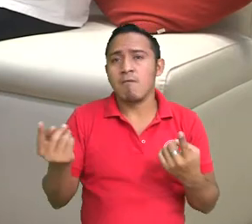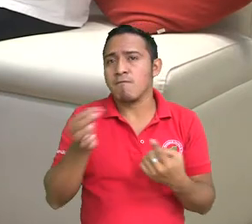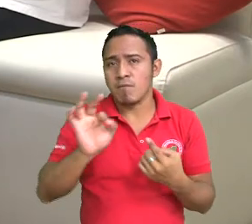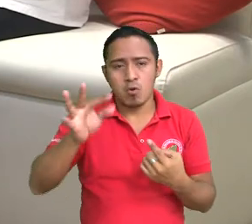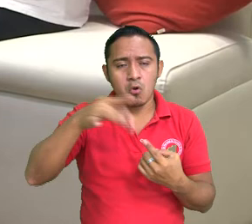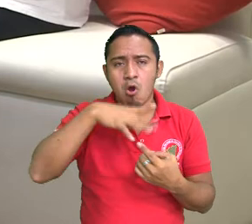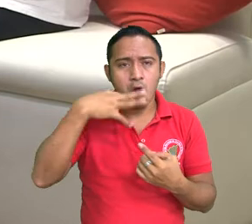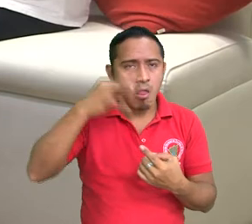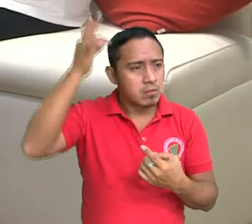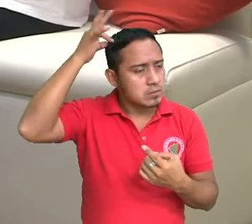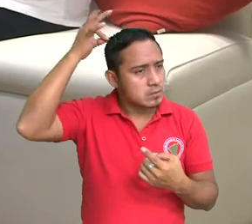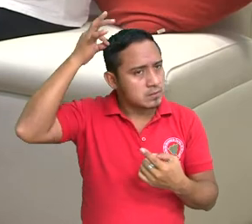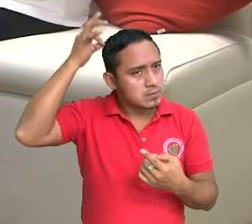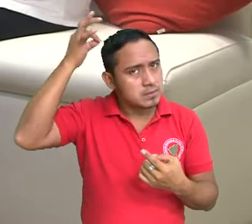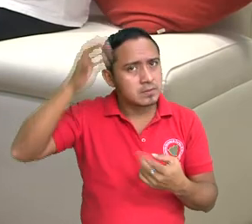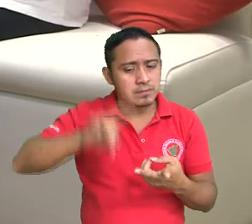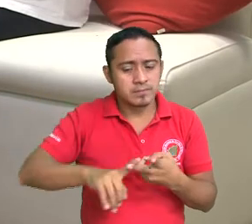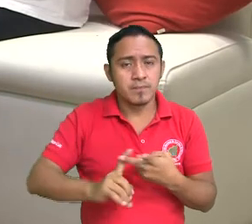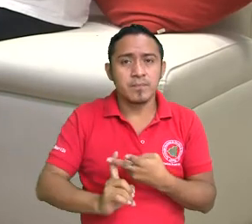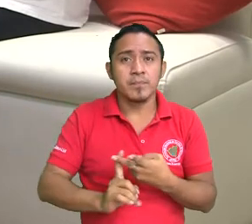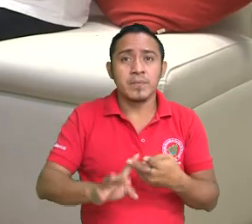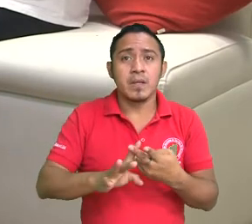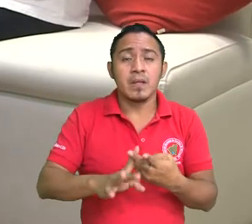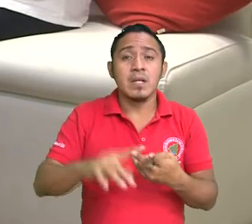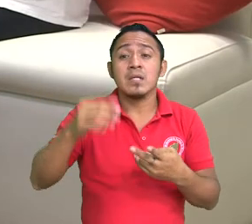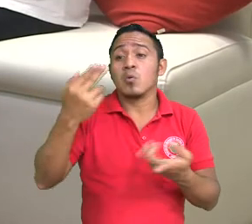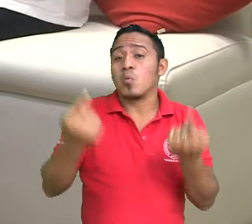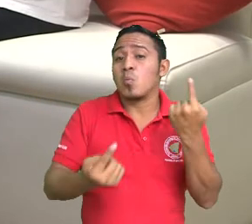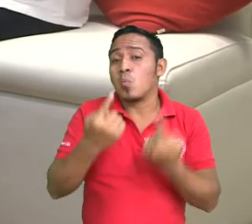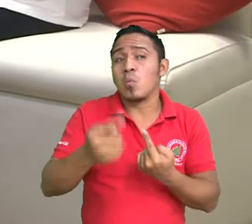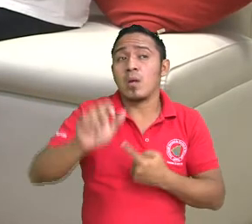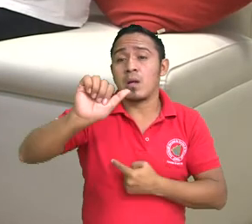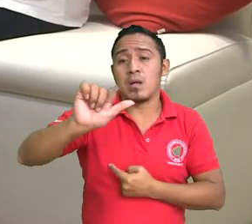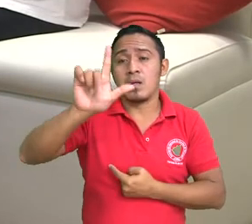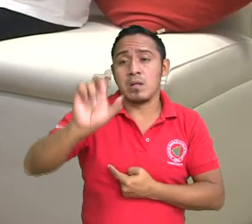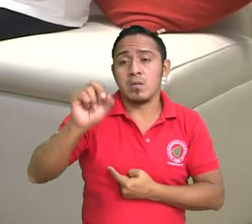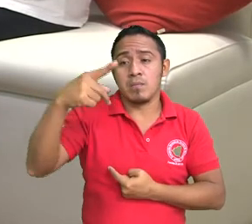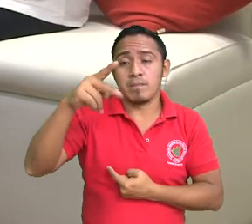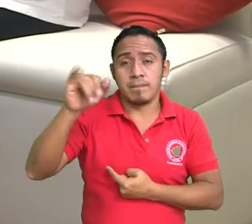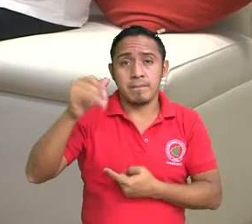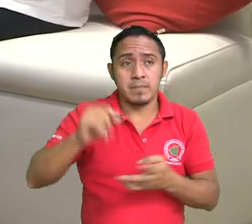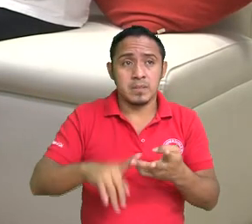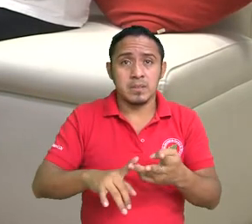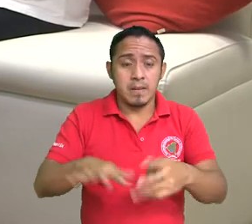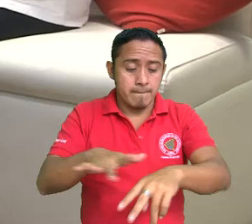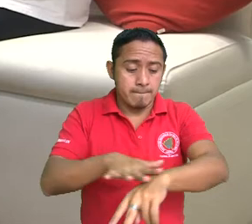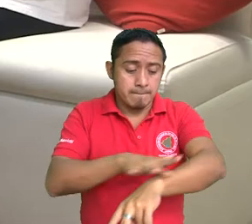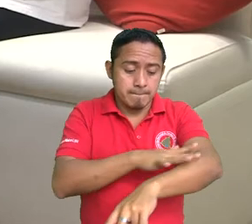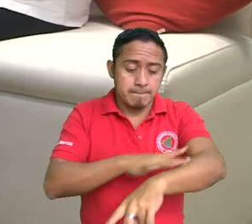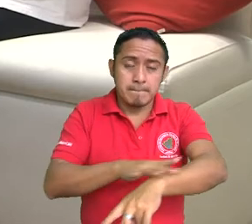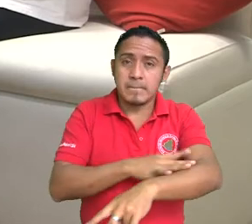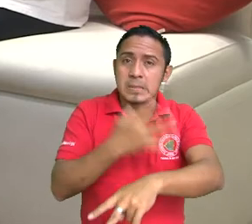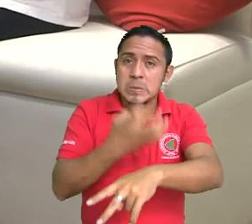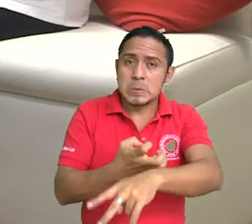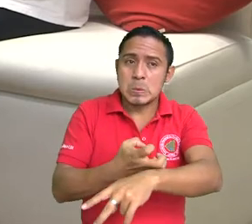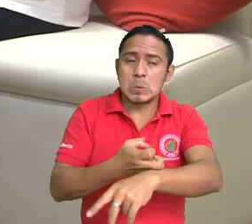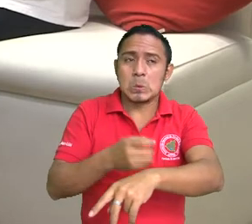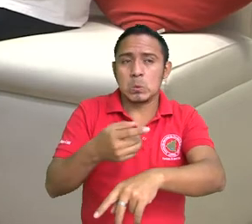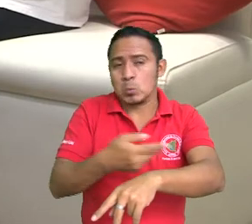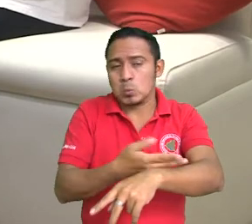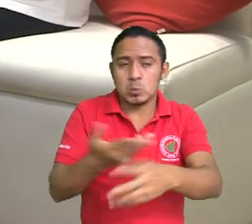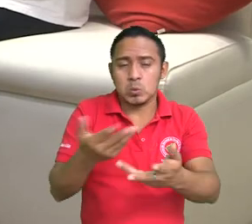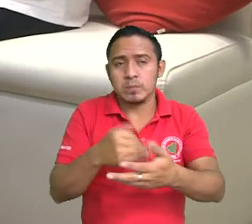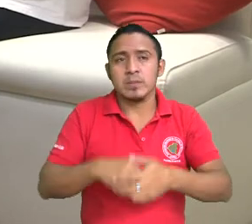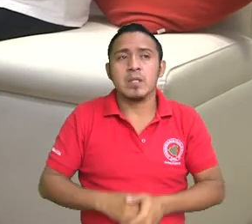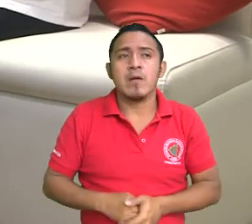cabello, el estilo de piel, si es piel seca, si es húmeda. ¿Qué tipo